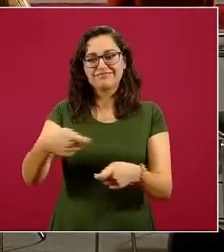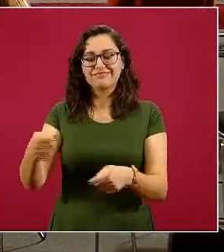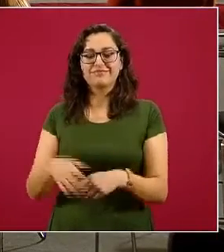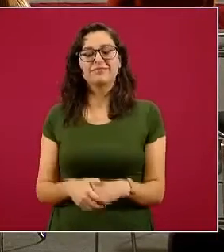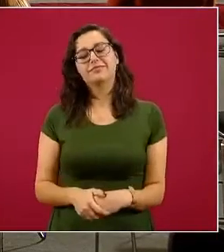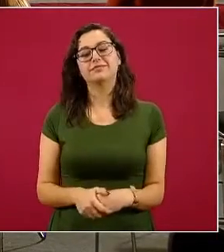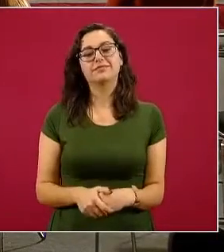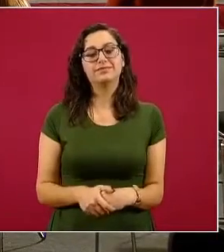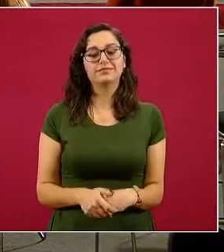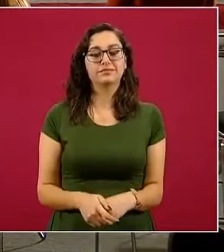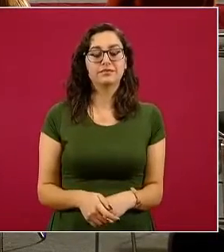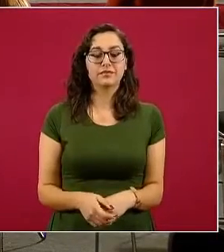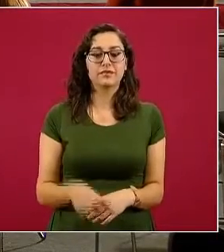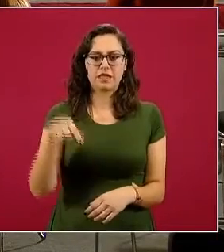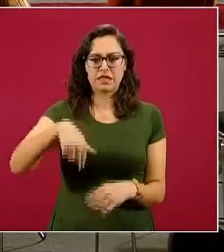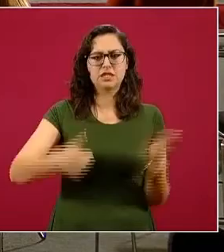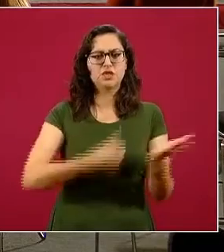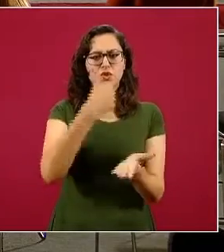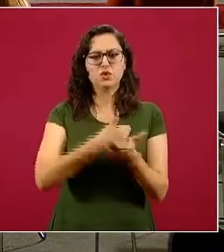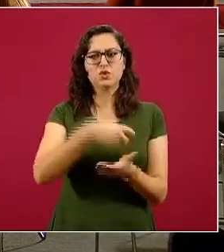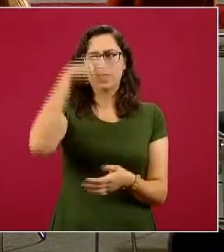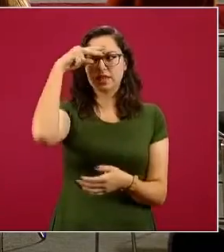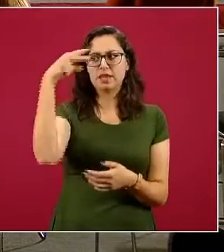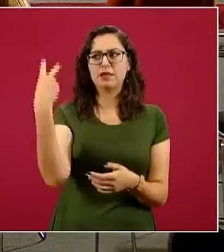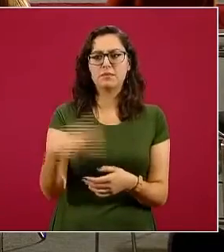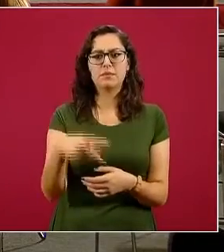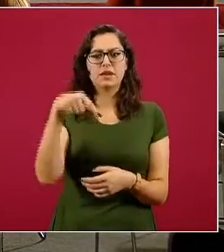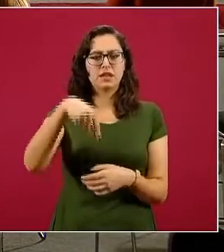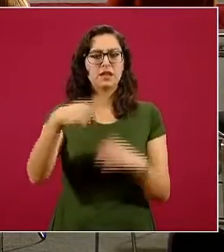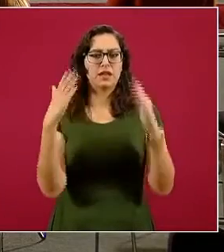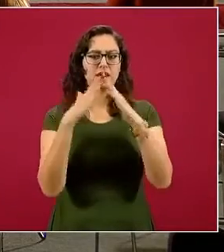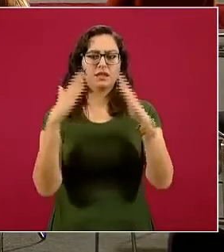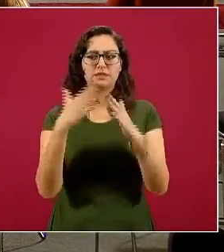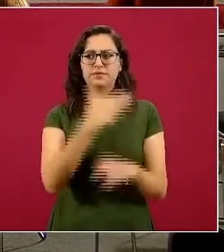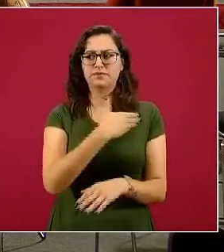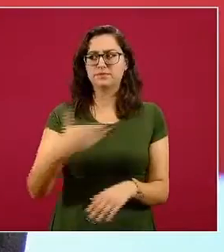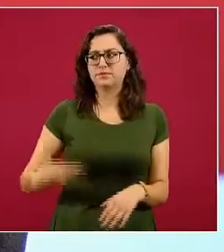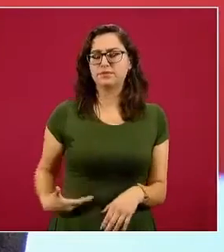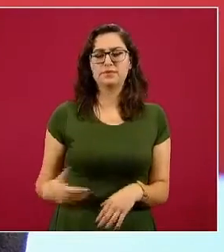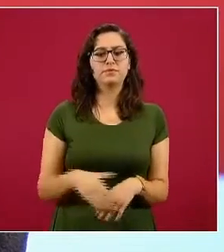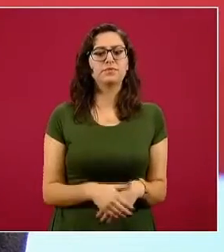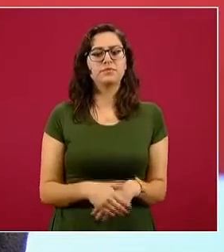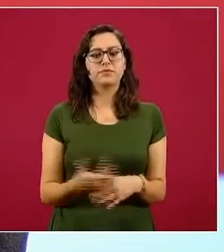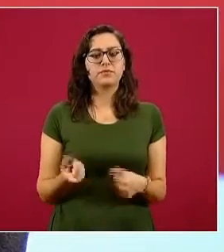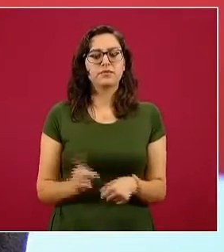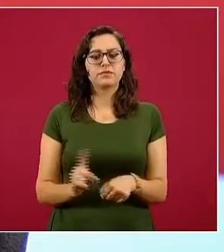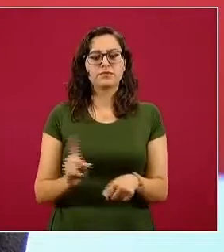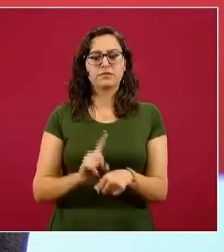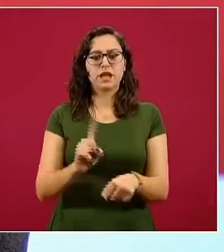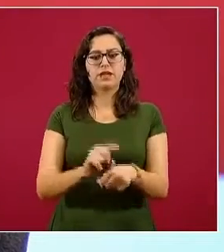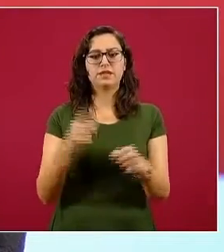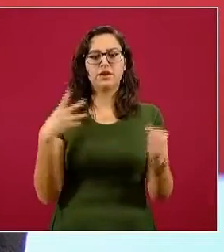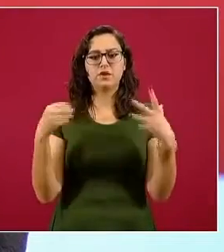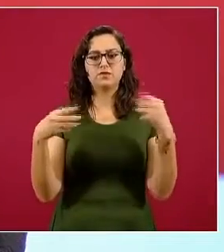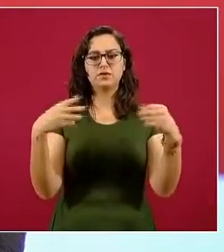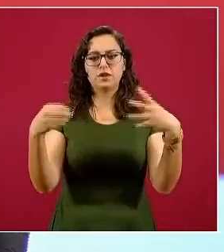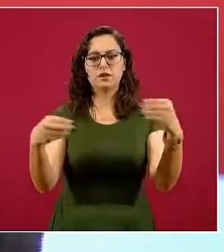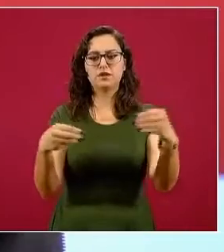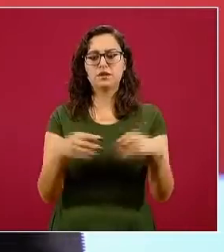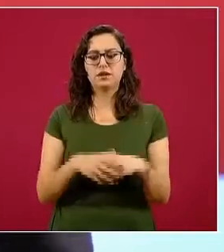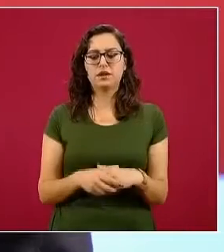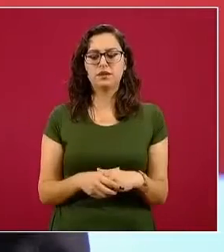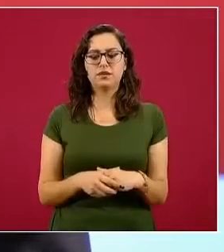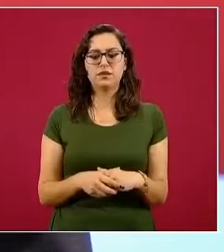y vamos a iniciar la conferencia de prensa diaria sobre COVID-19, la pandemia causada por el virus